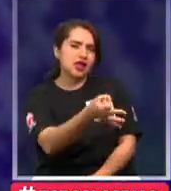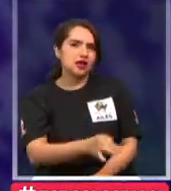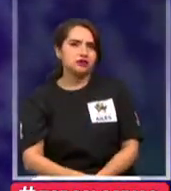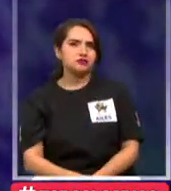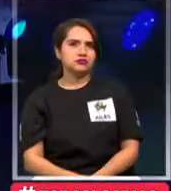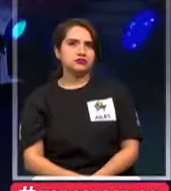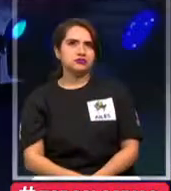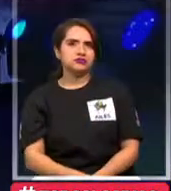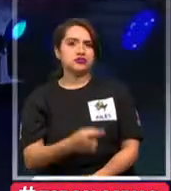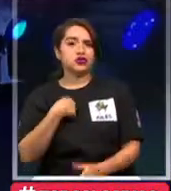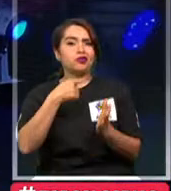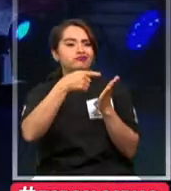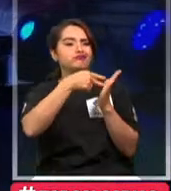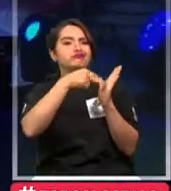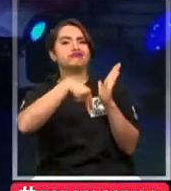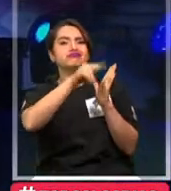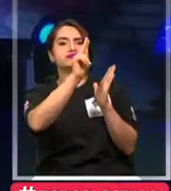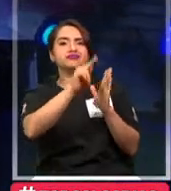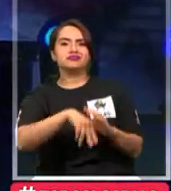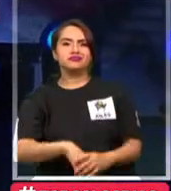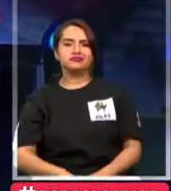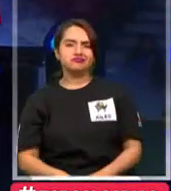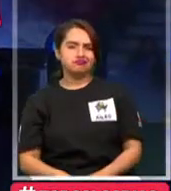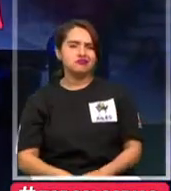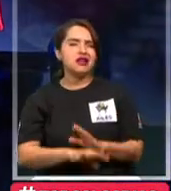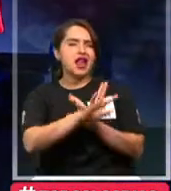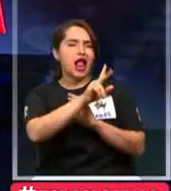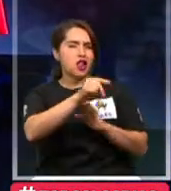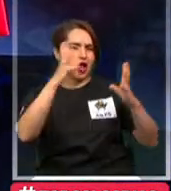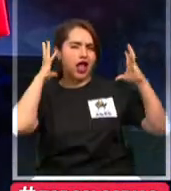yo lo dejo en visto, cabrón, cabezón.